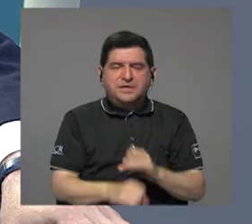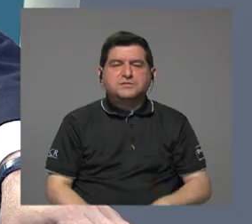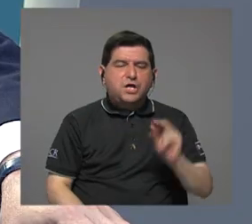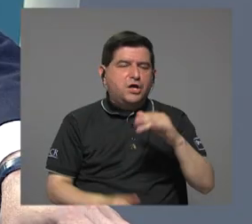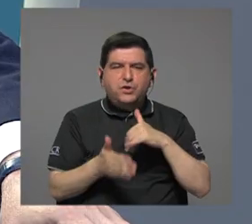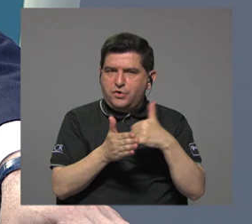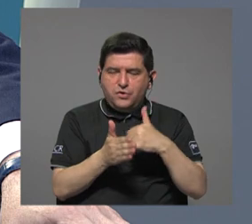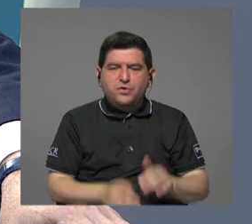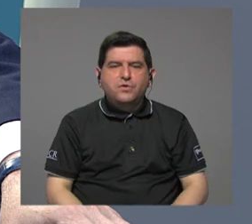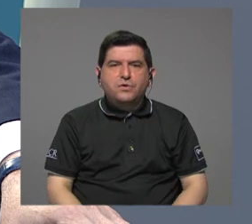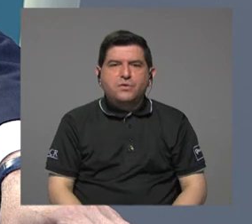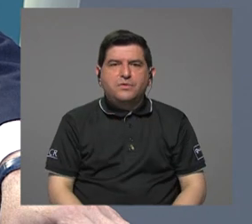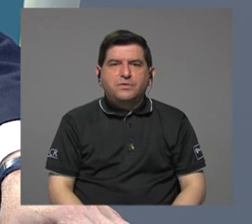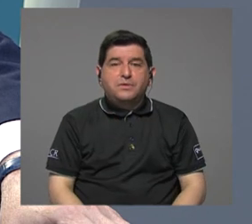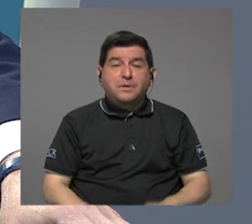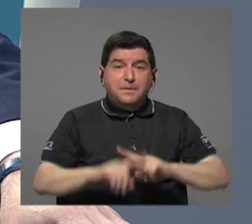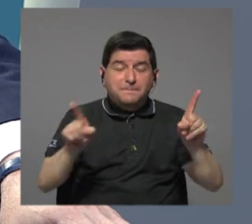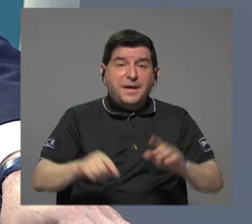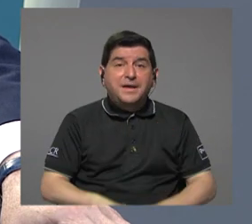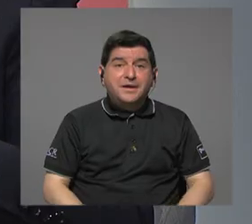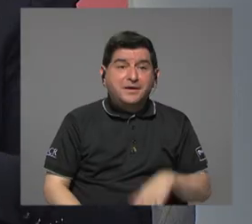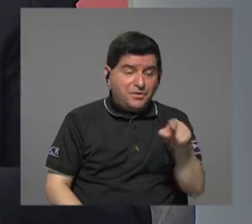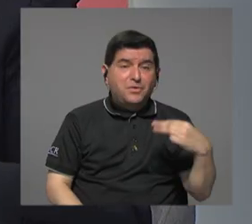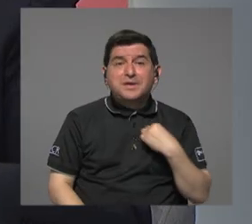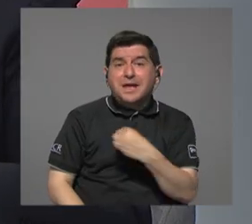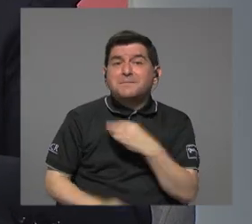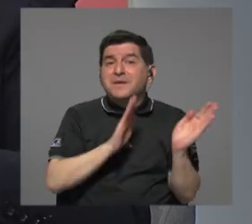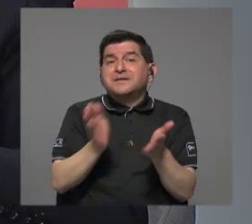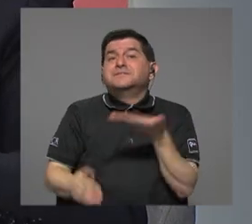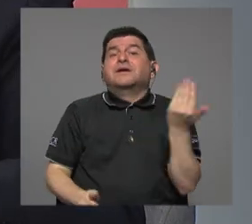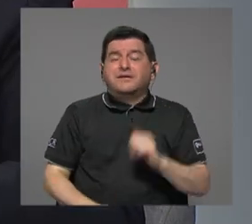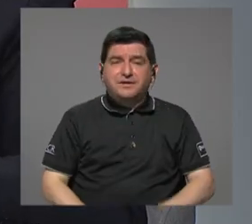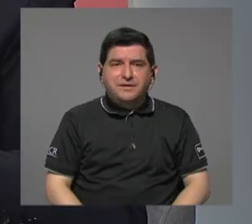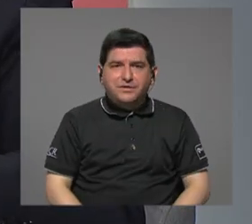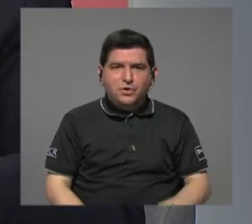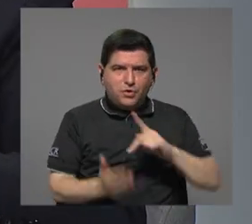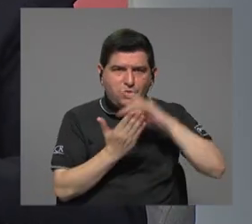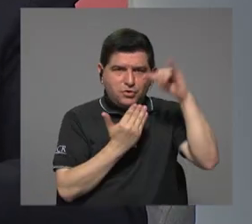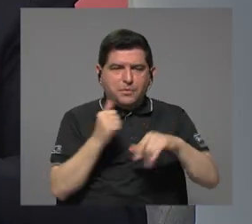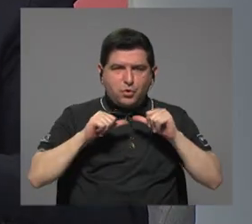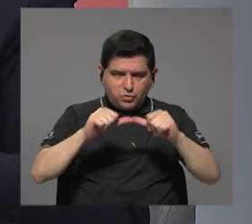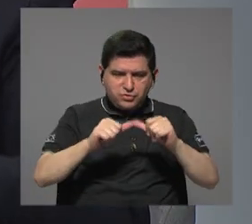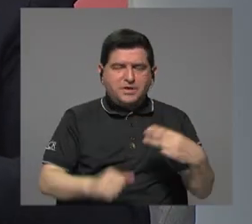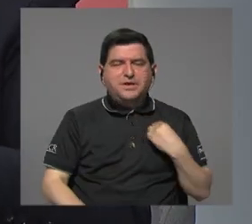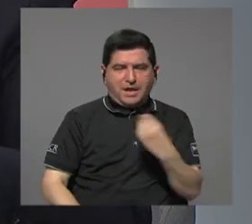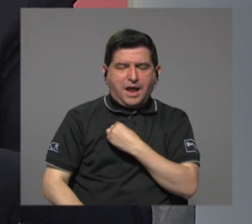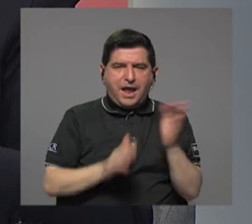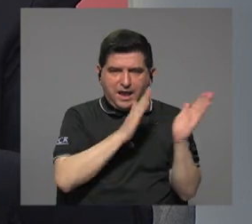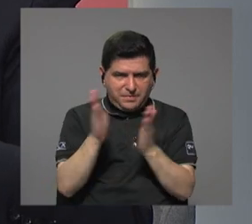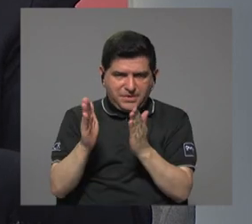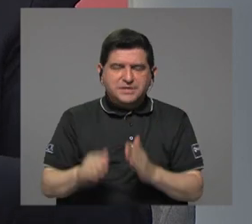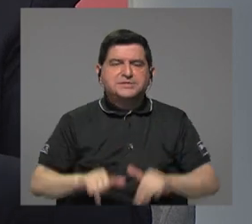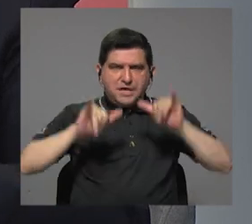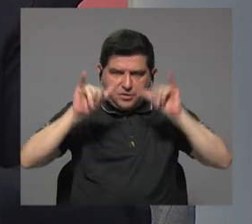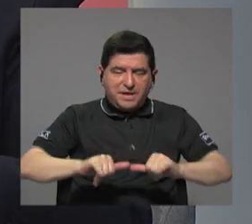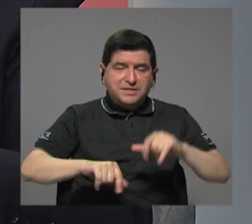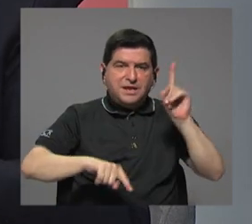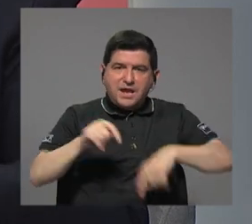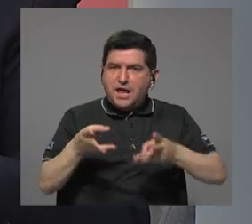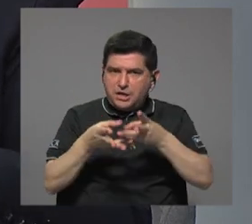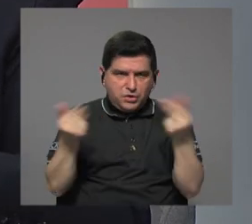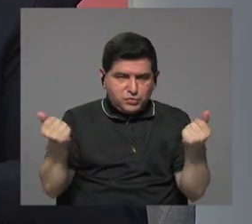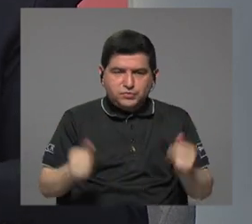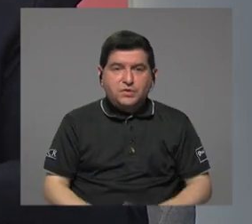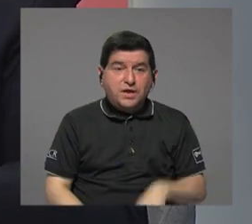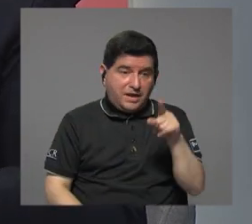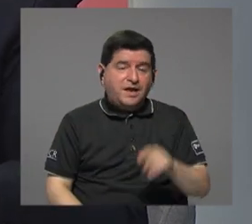ese plan si es y además de maciel si el proyecto insiste en dejar en manos del mideplán y no lo podemos solucionar eso